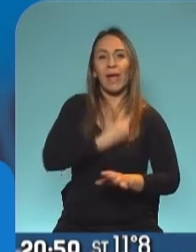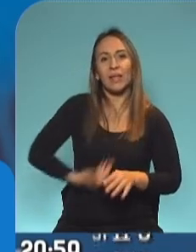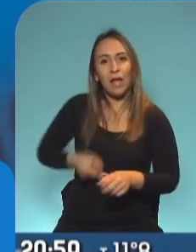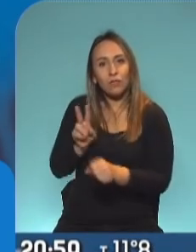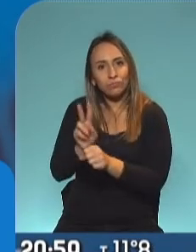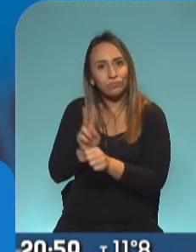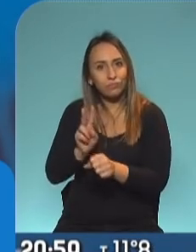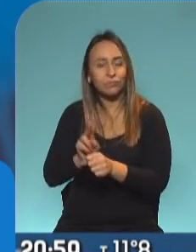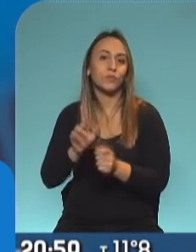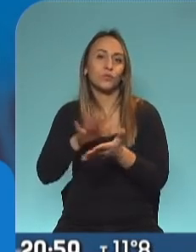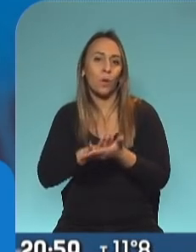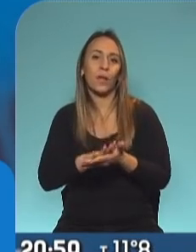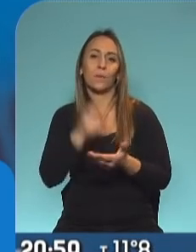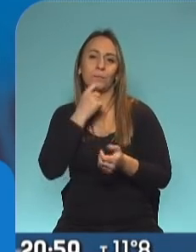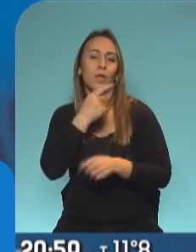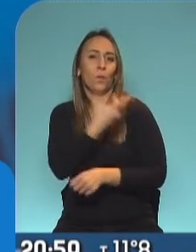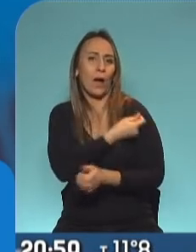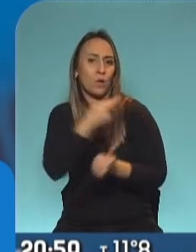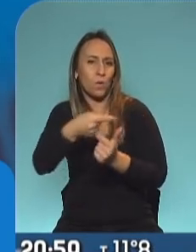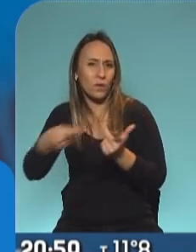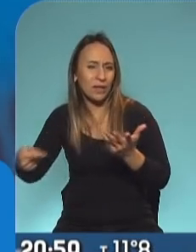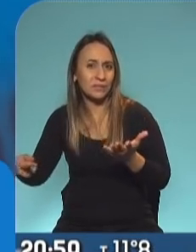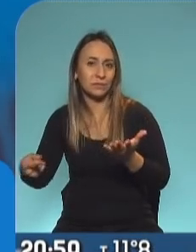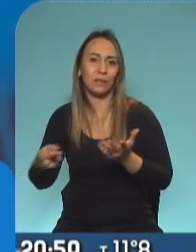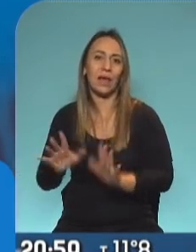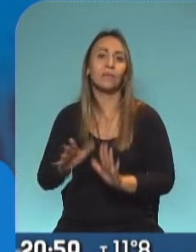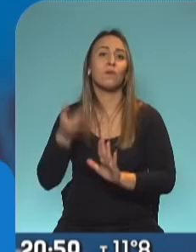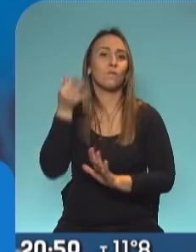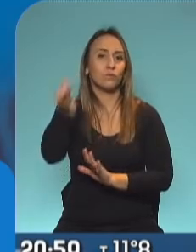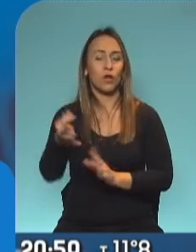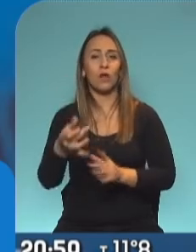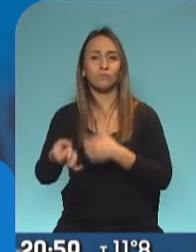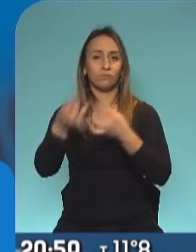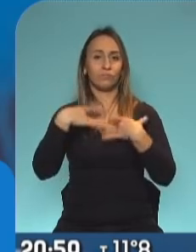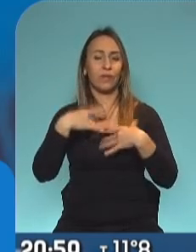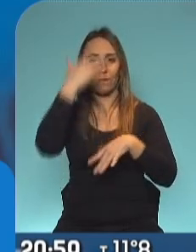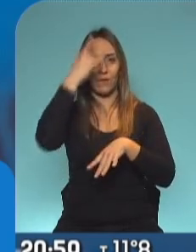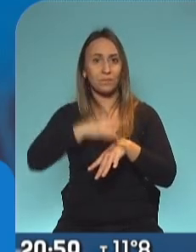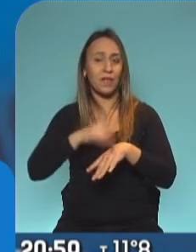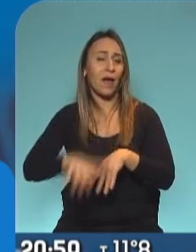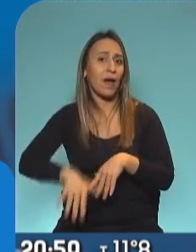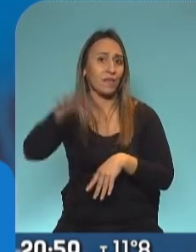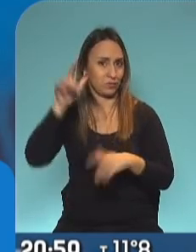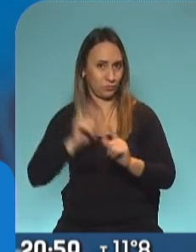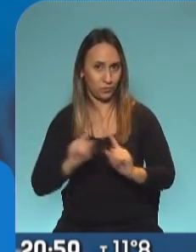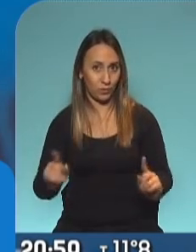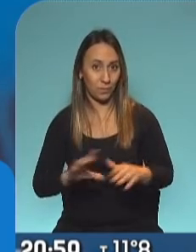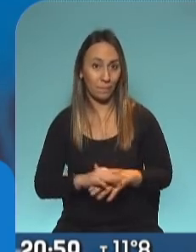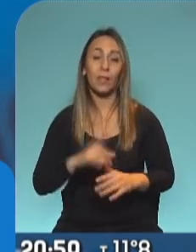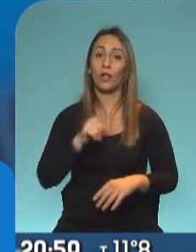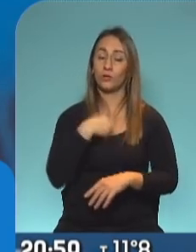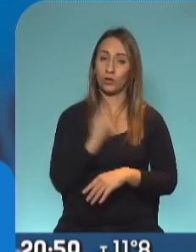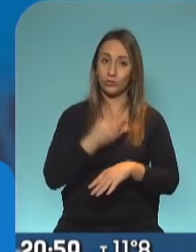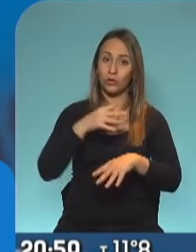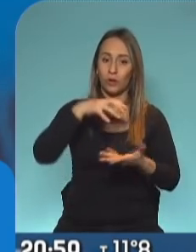calendario de vacunación extenso y amplio para no tener que padecer enfermedades cuando seamos adultos es parte de nuestra enorme